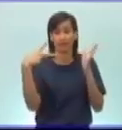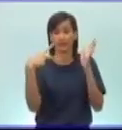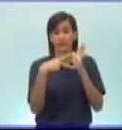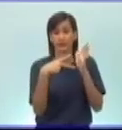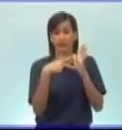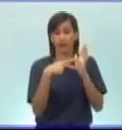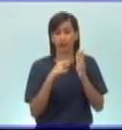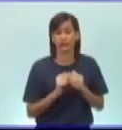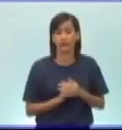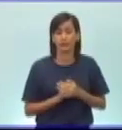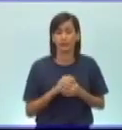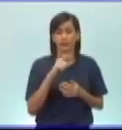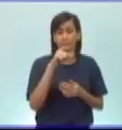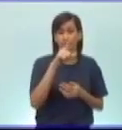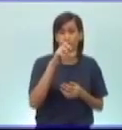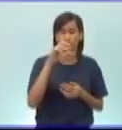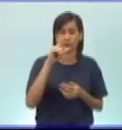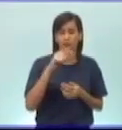entonces